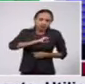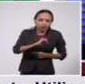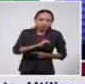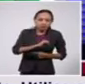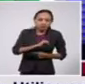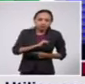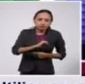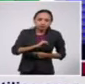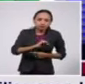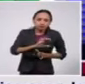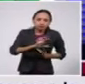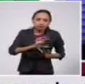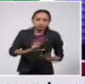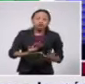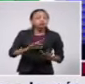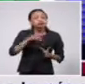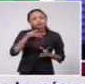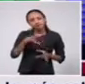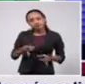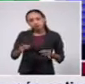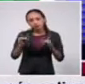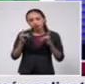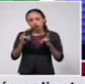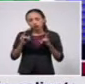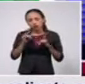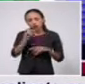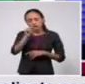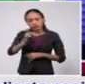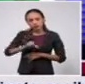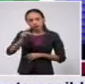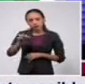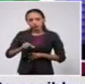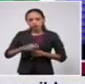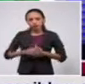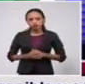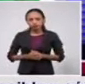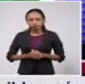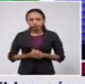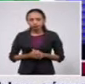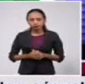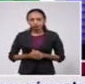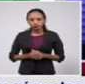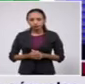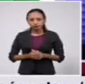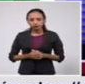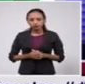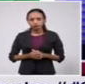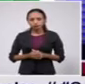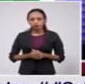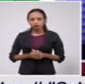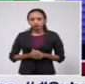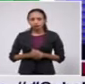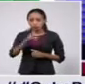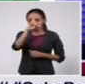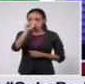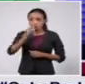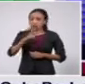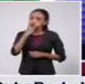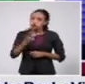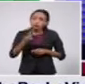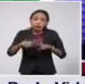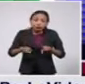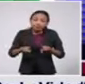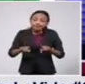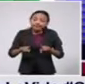no fue posible recuperarlo, no obstante las maniobras aplicadas. Reiteramos nuestras